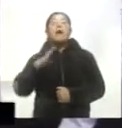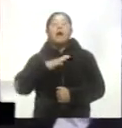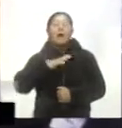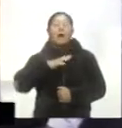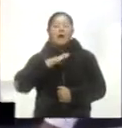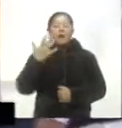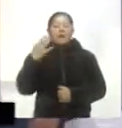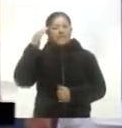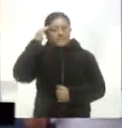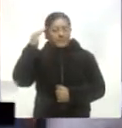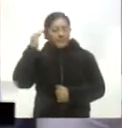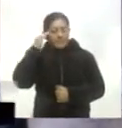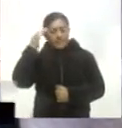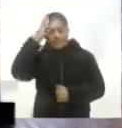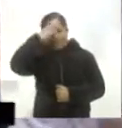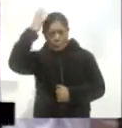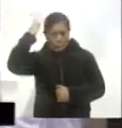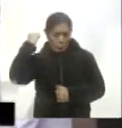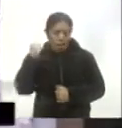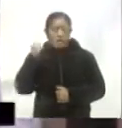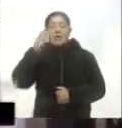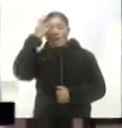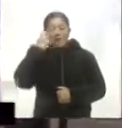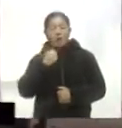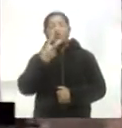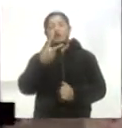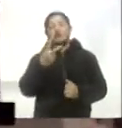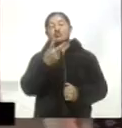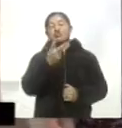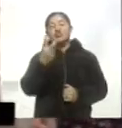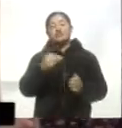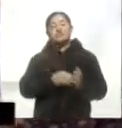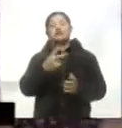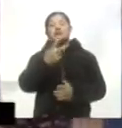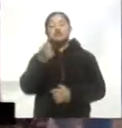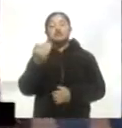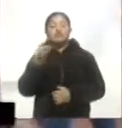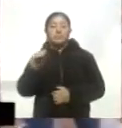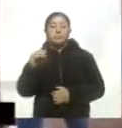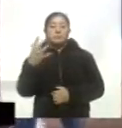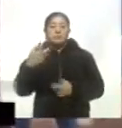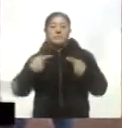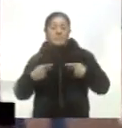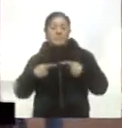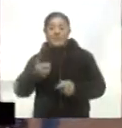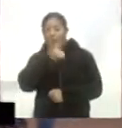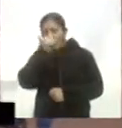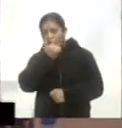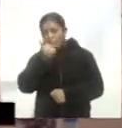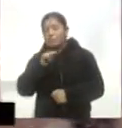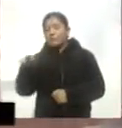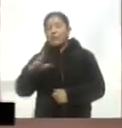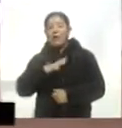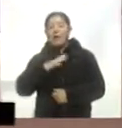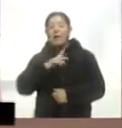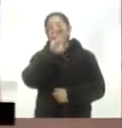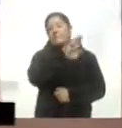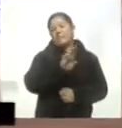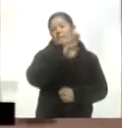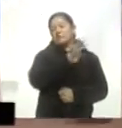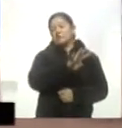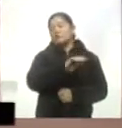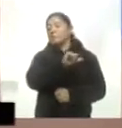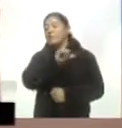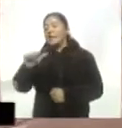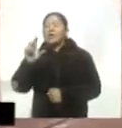con 2.295 aspirantes. Asimismo, indicó que en total, en la jornada a nivel nacional, que se desarrolla del miércoles 19 y hasta